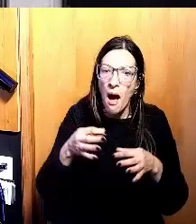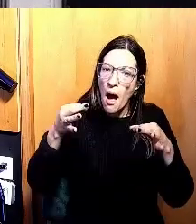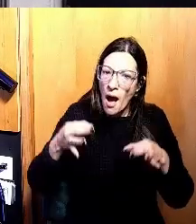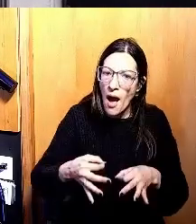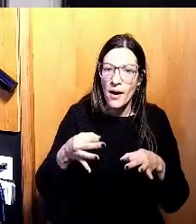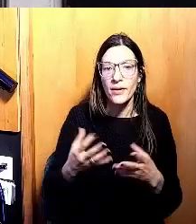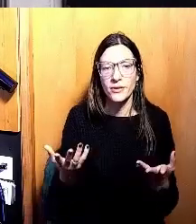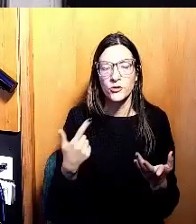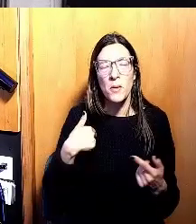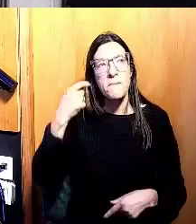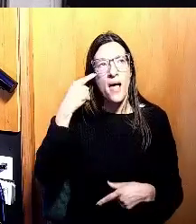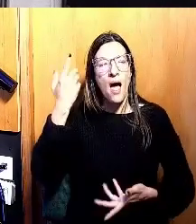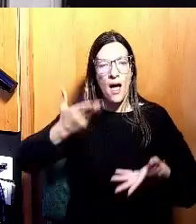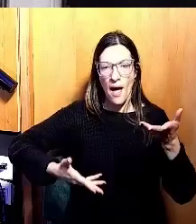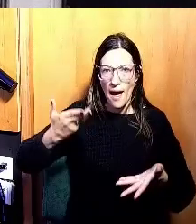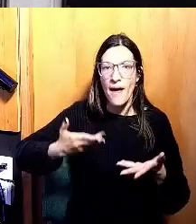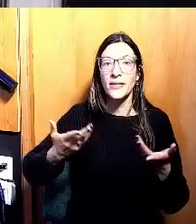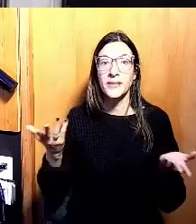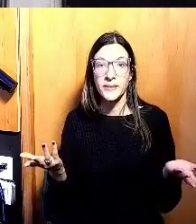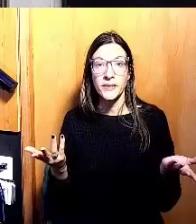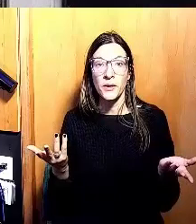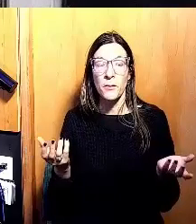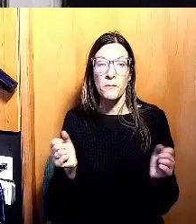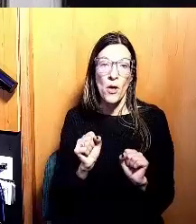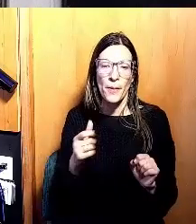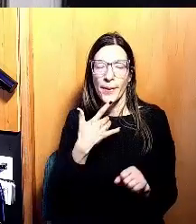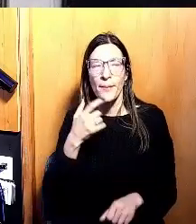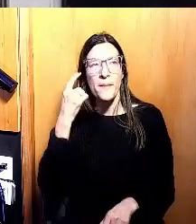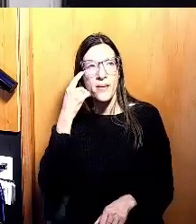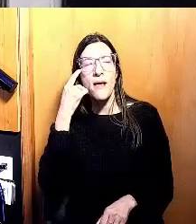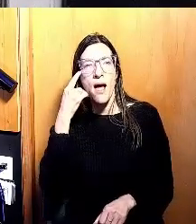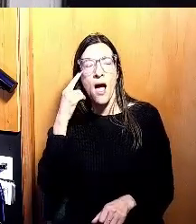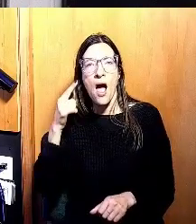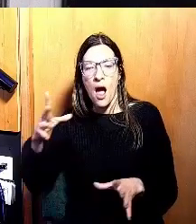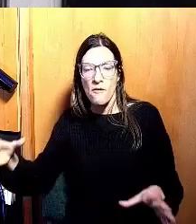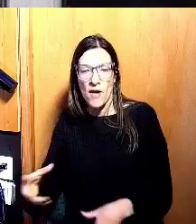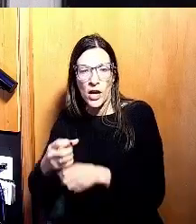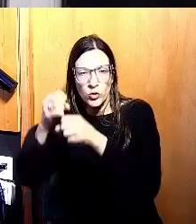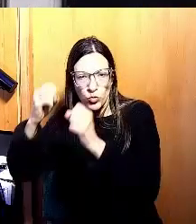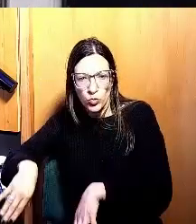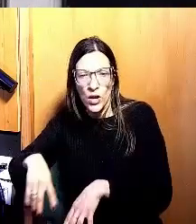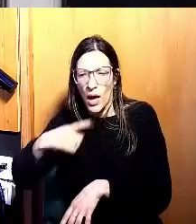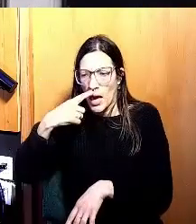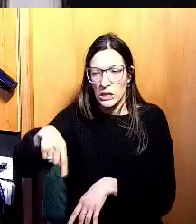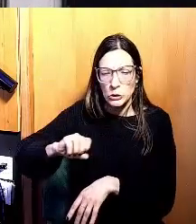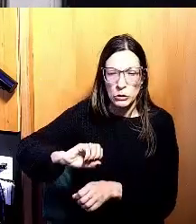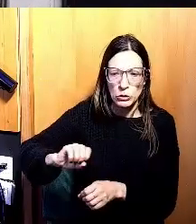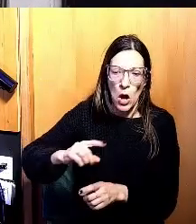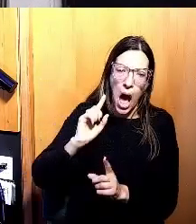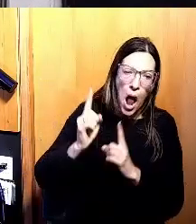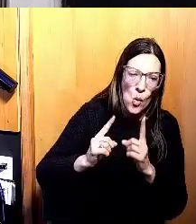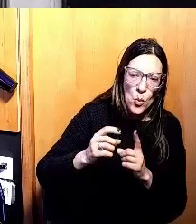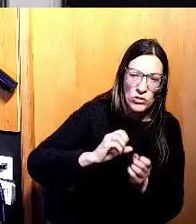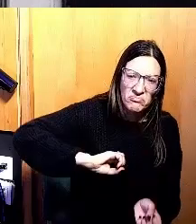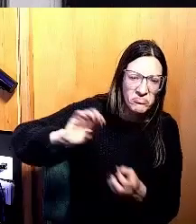generar un balance entre lo que son los residuos, lo que se exporta, lo que se recicla y